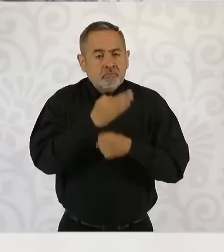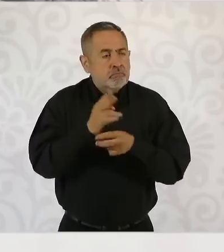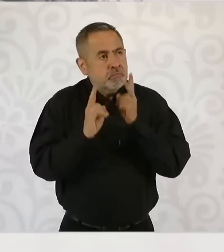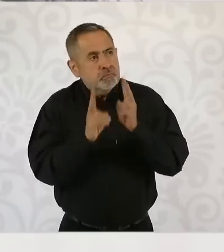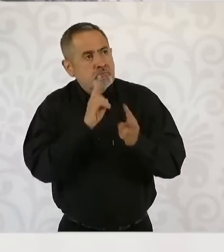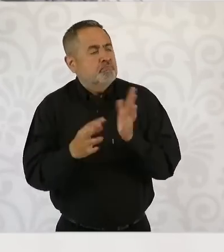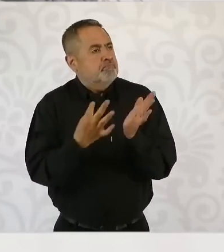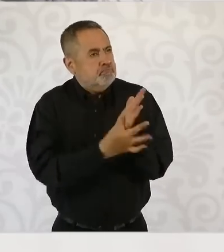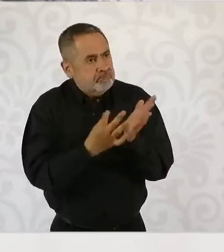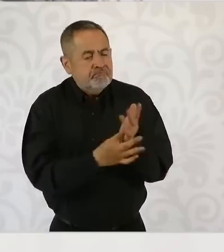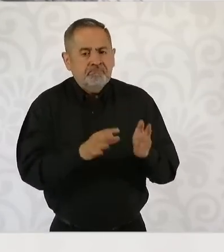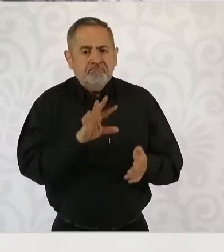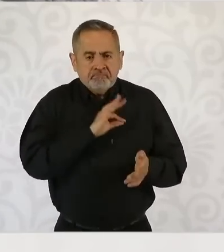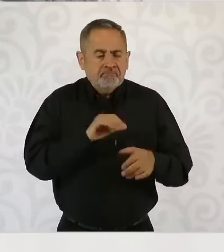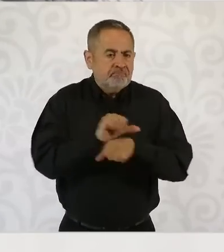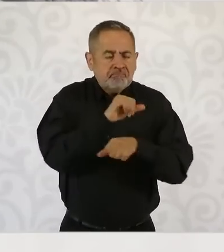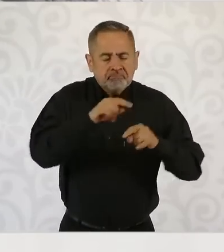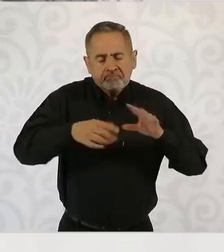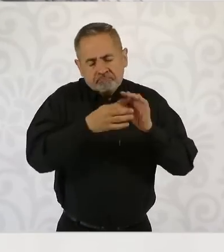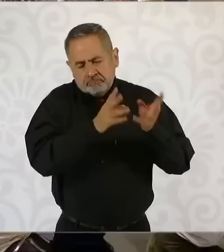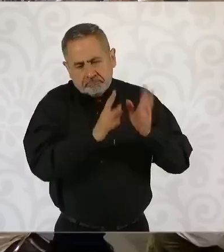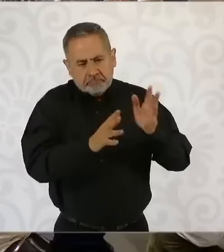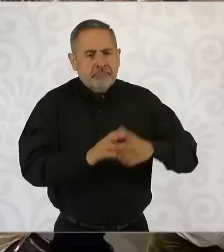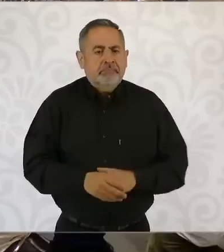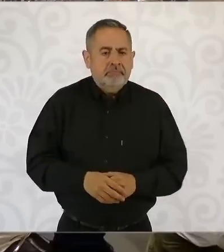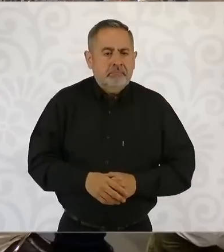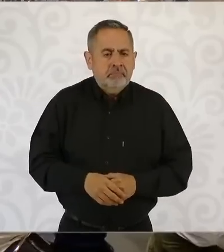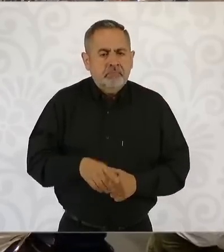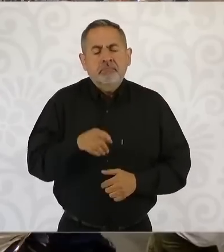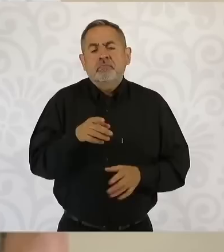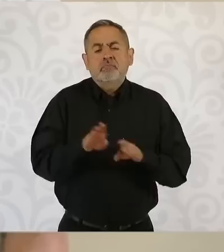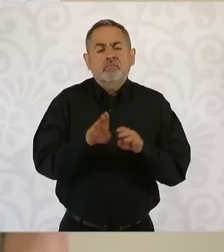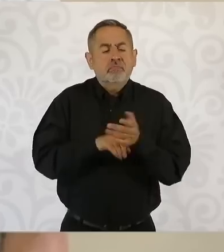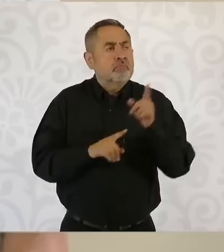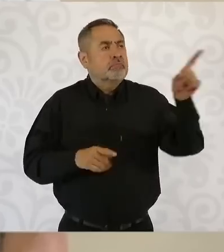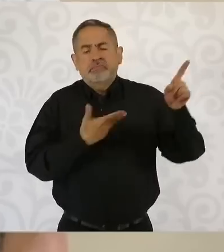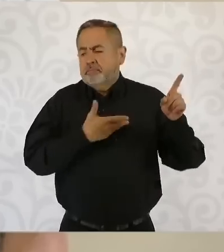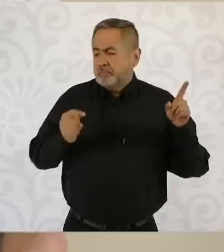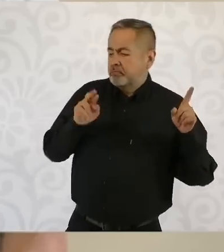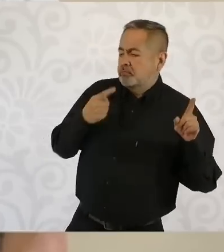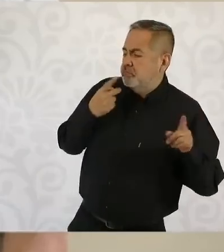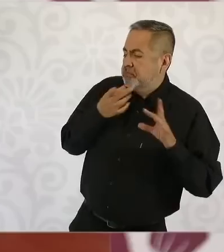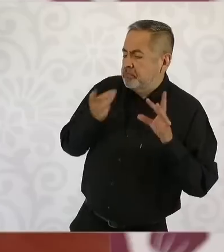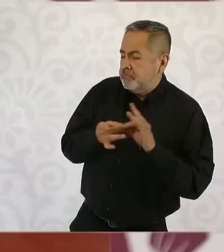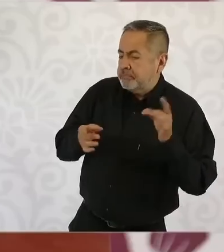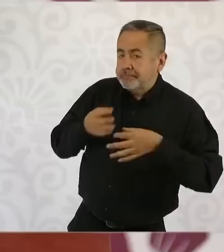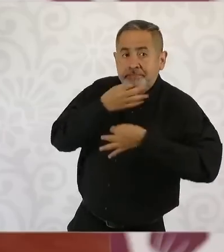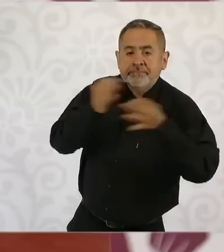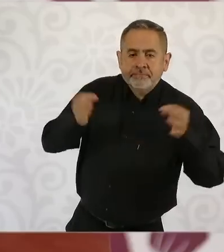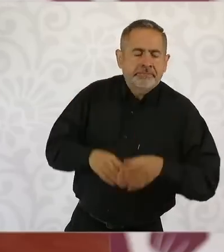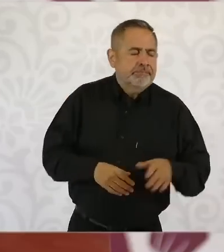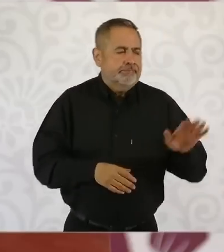acero, aluminio, automotriz. ¿Cuál fue la percepción del presidente? Pues todavía no quisiera yo anunciar mucho